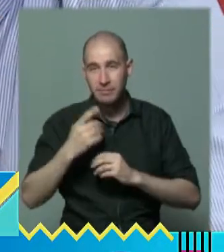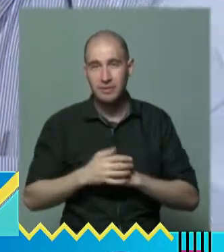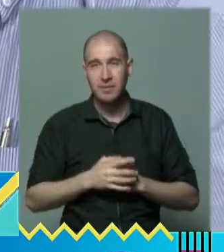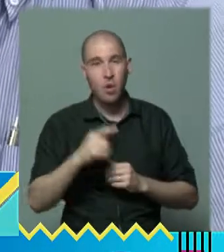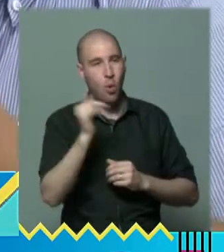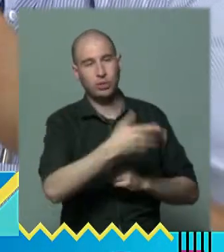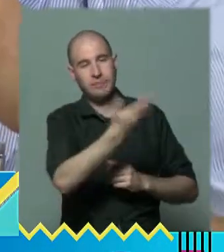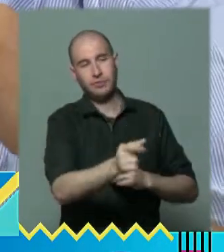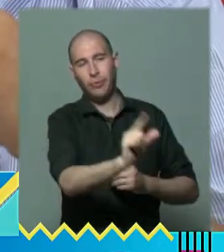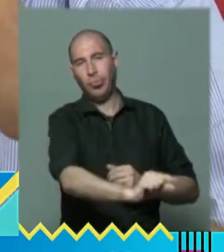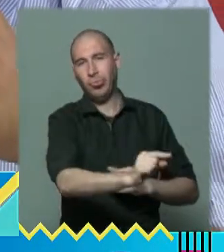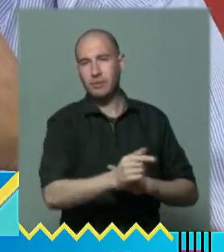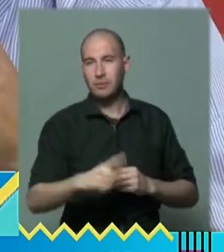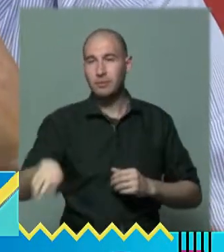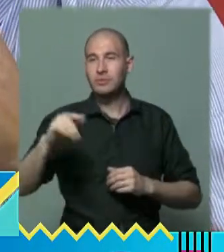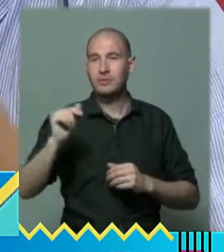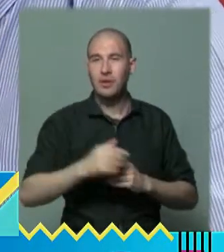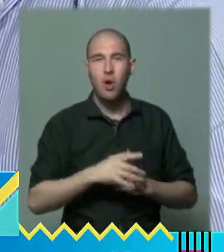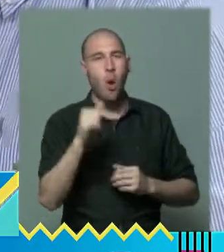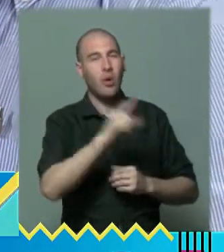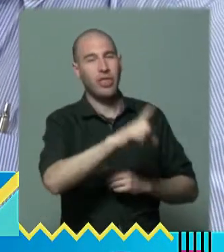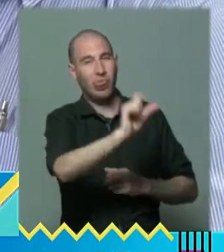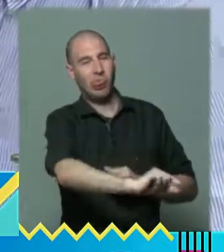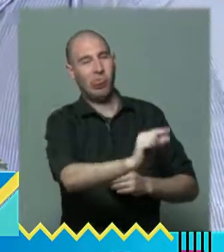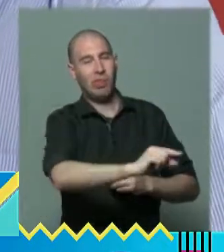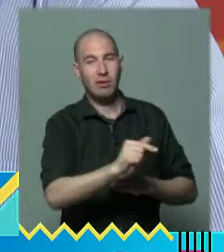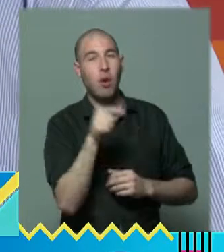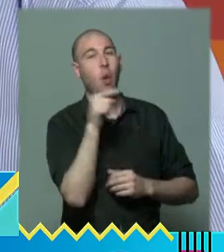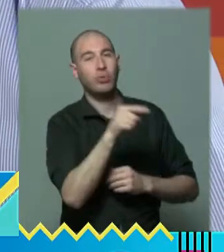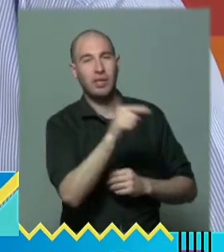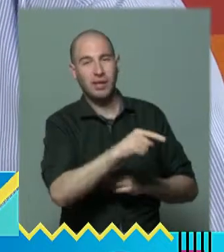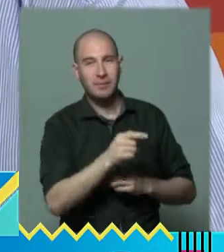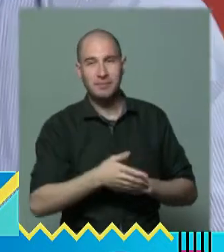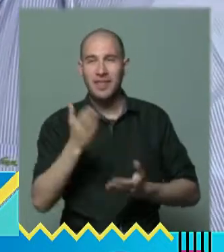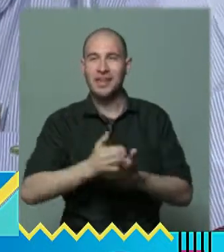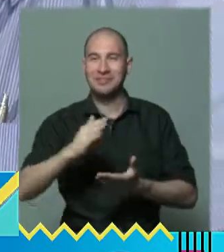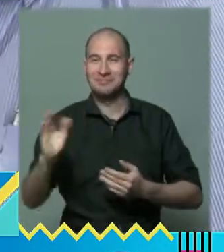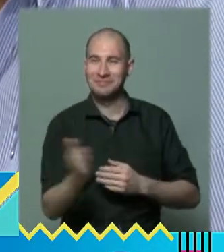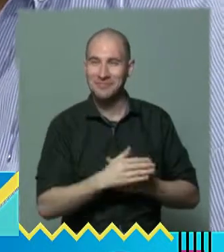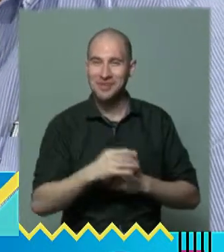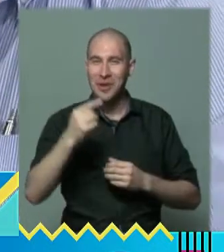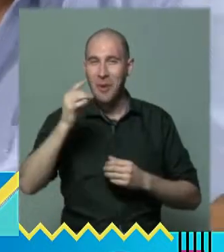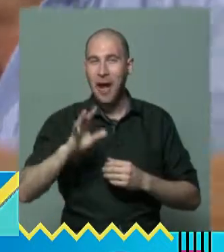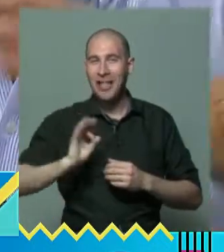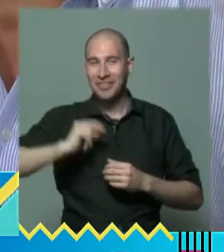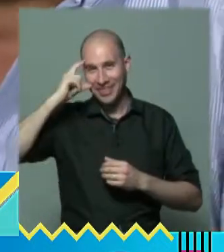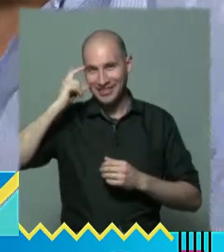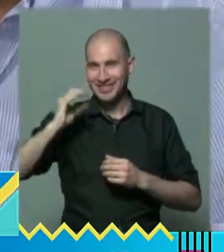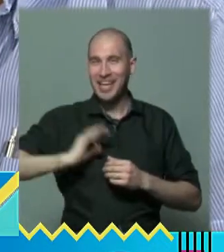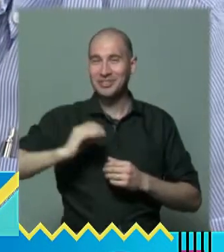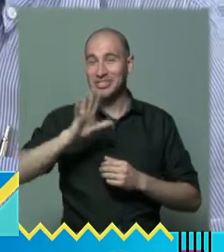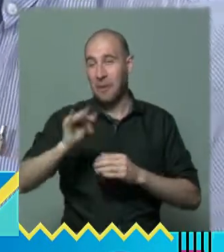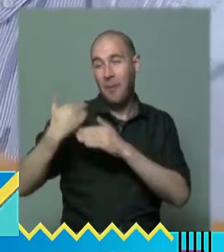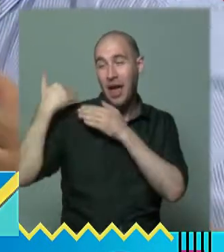pensar. Y ustedes no lo pueden condicionar. Usted está subestimando a la gente. Ustedes han venido a arrollar con todos los derechos, no de la última década, de los últimos 50